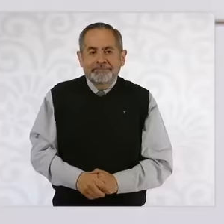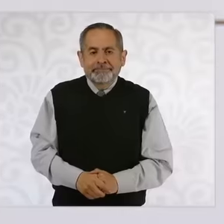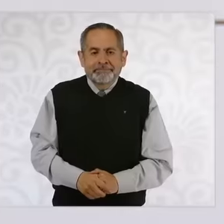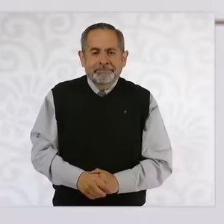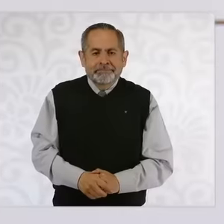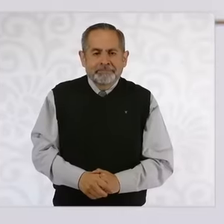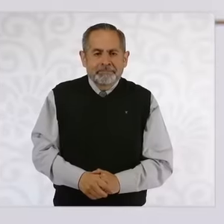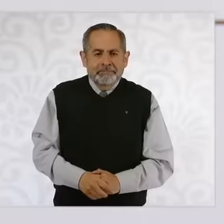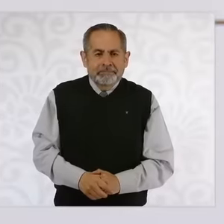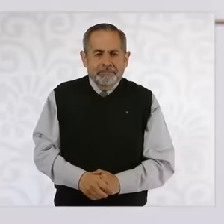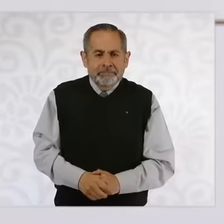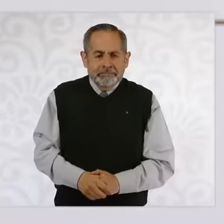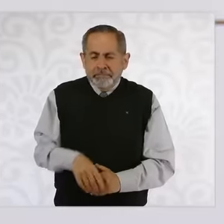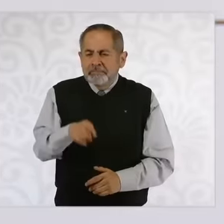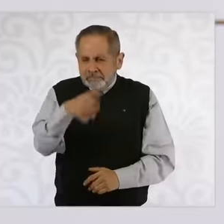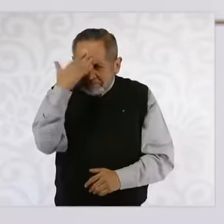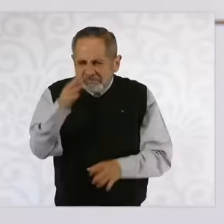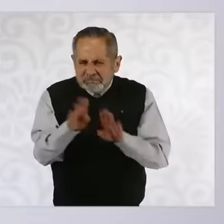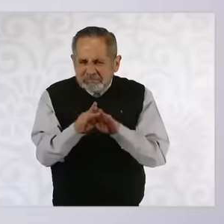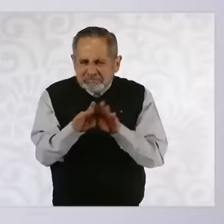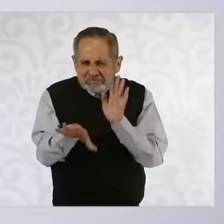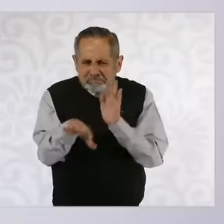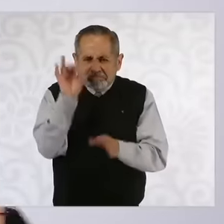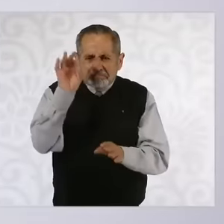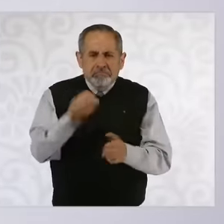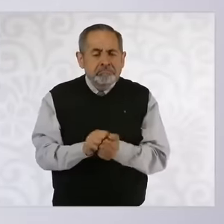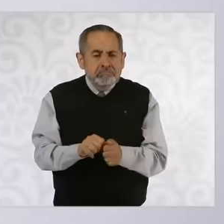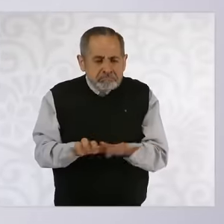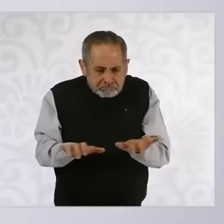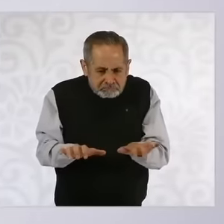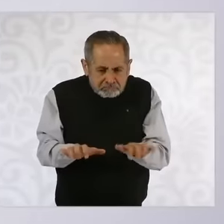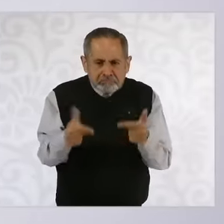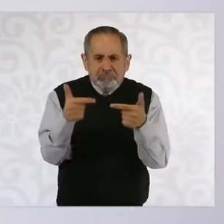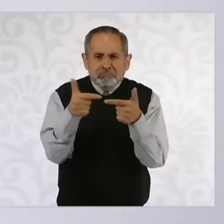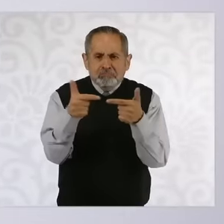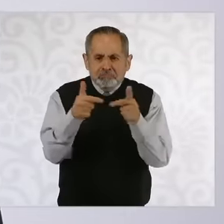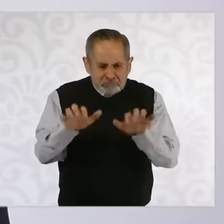Sí, está. ¿Saben cómo lo encontré? En Google.